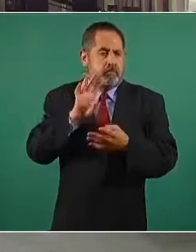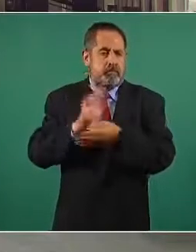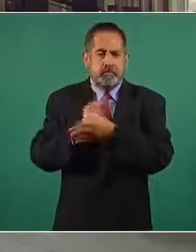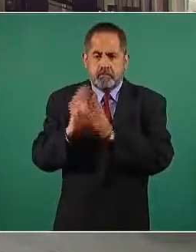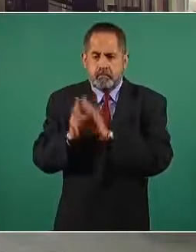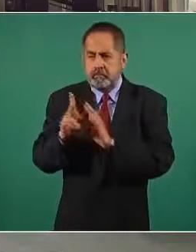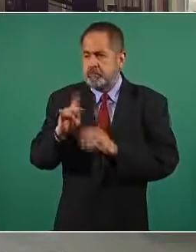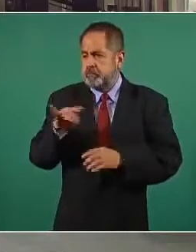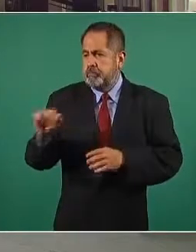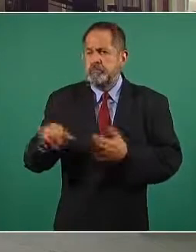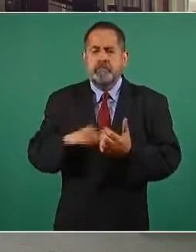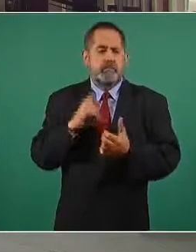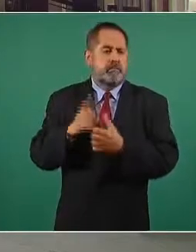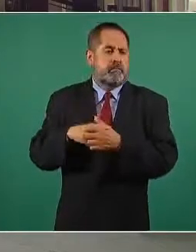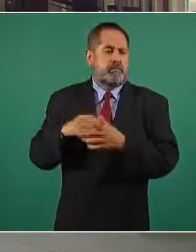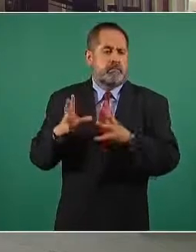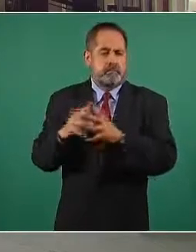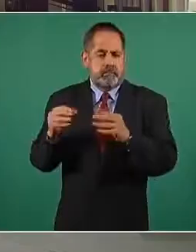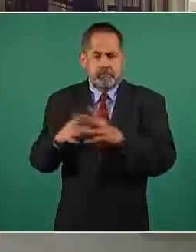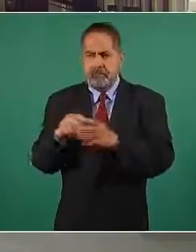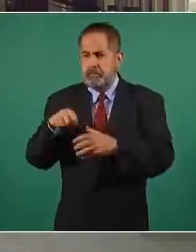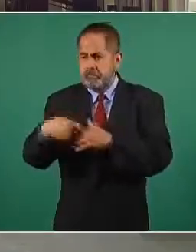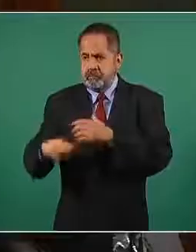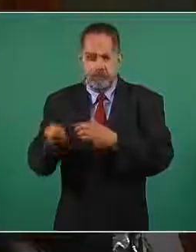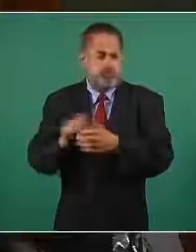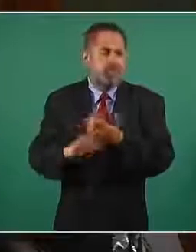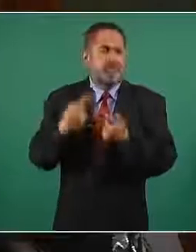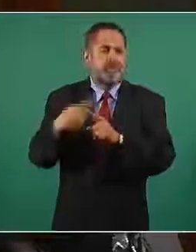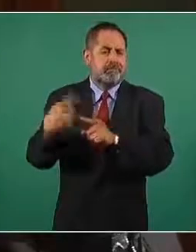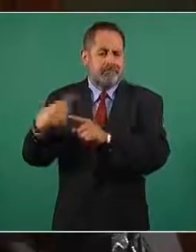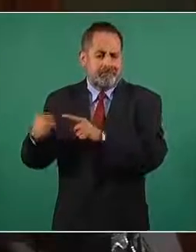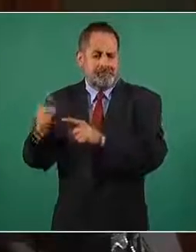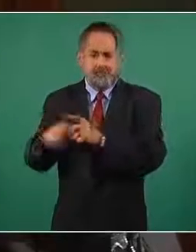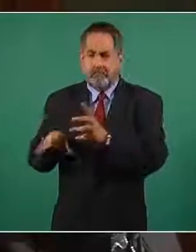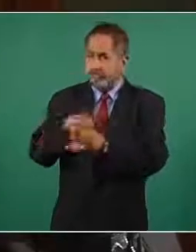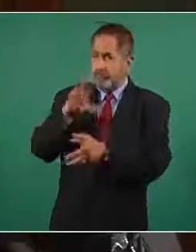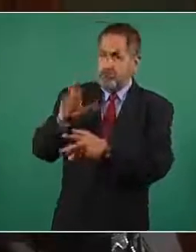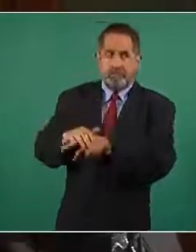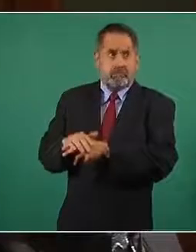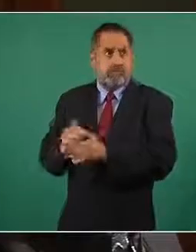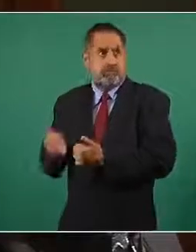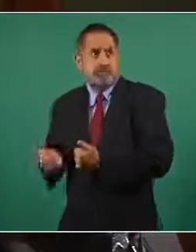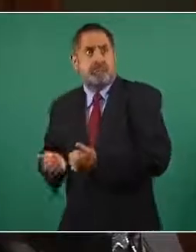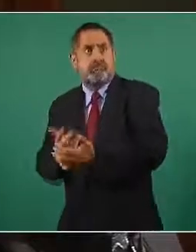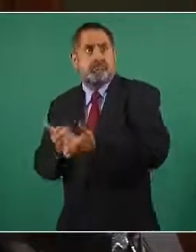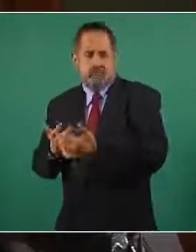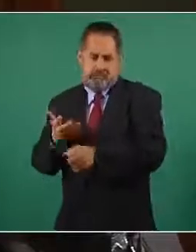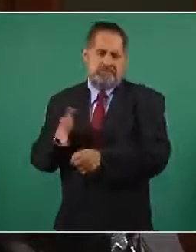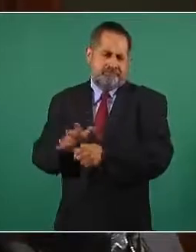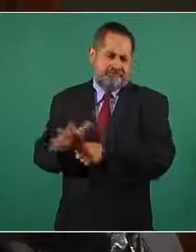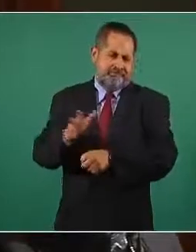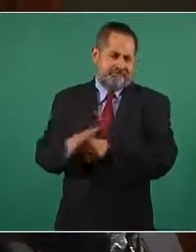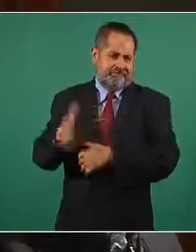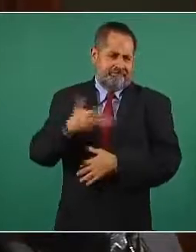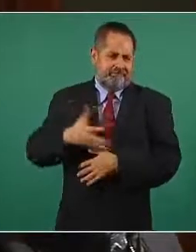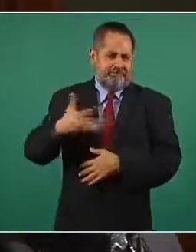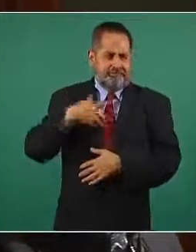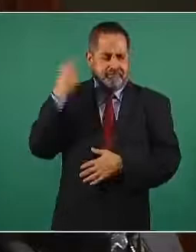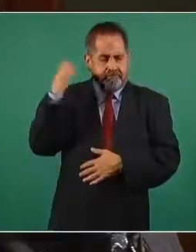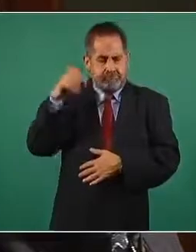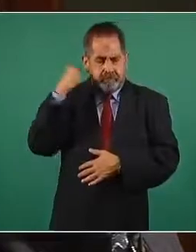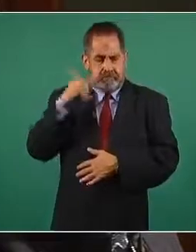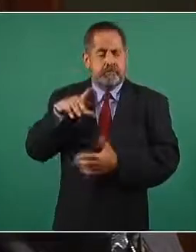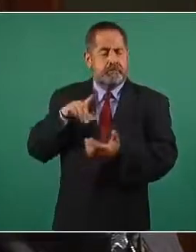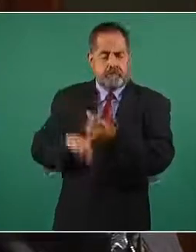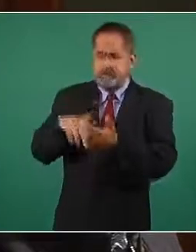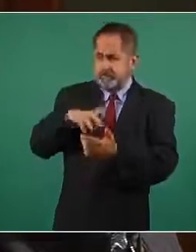el plátano, todos los commodities o todas las cuestiones que tiene el Estado para su comercio. ¿Cuál